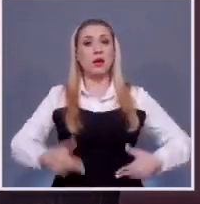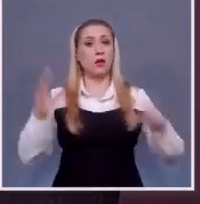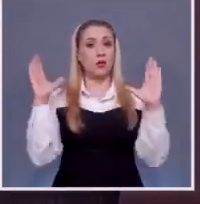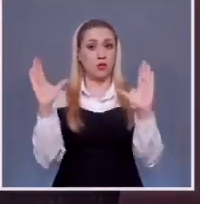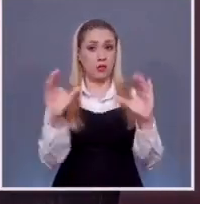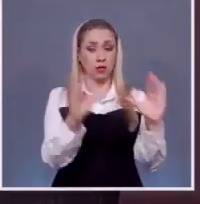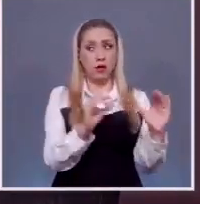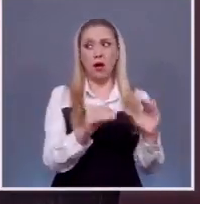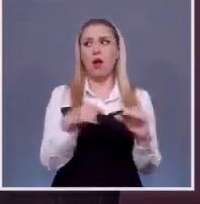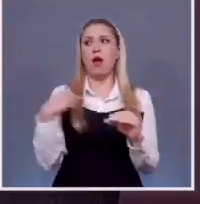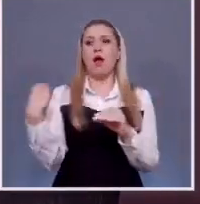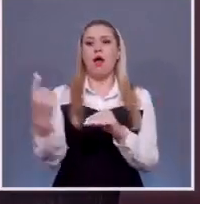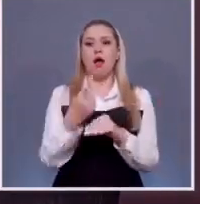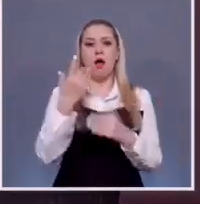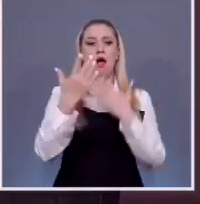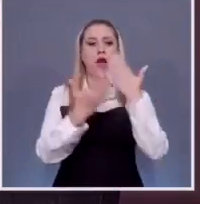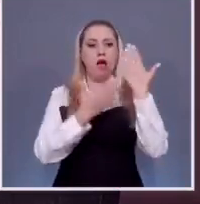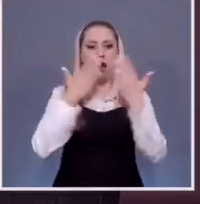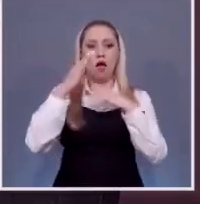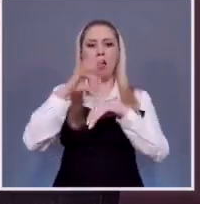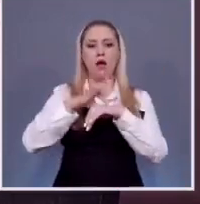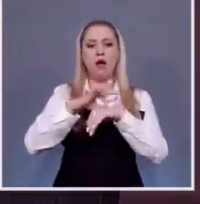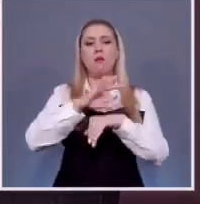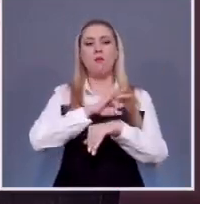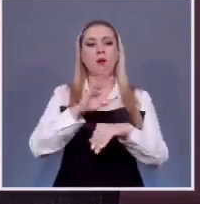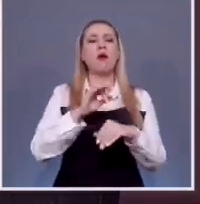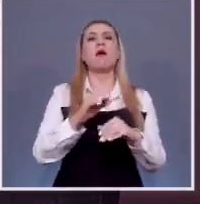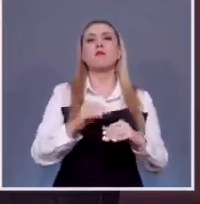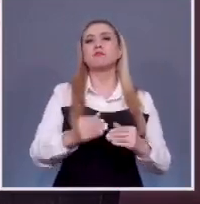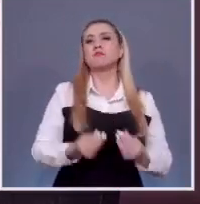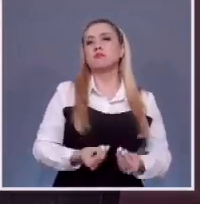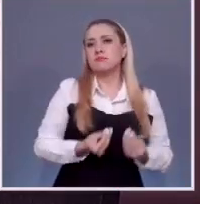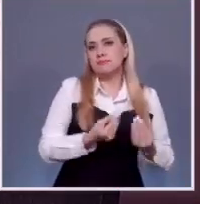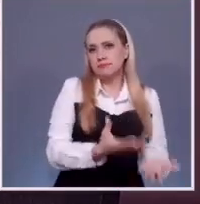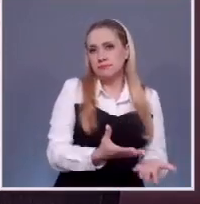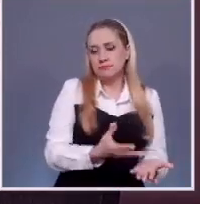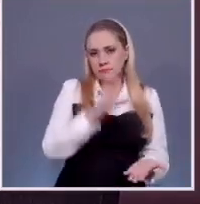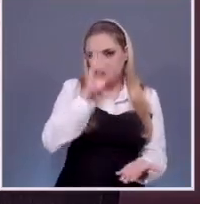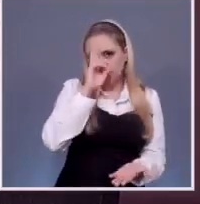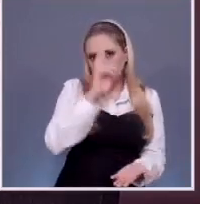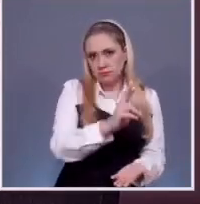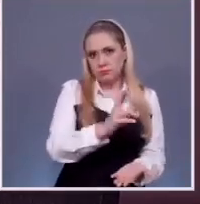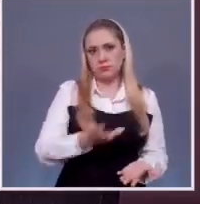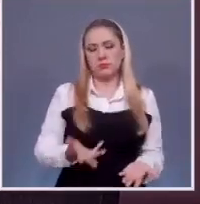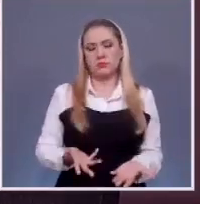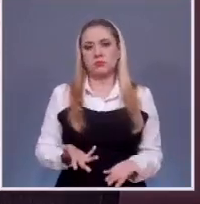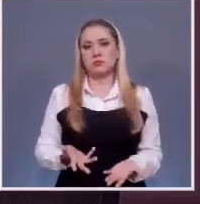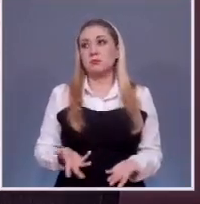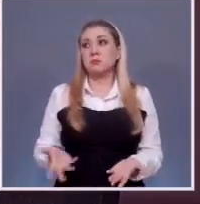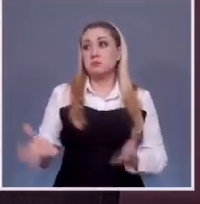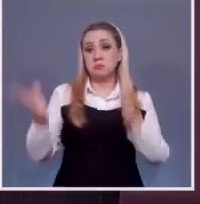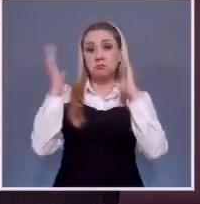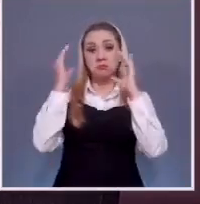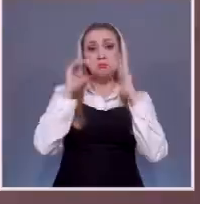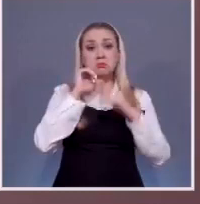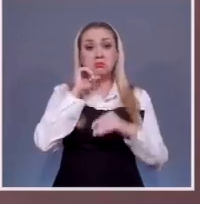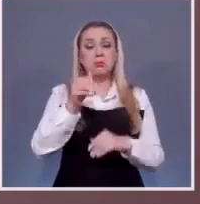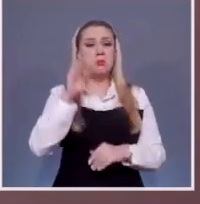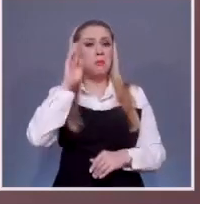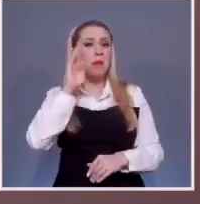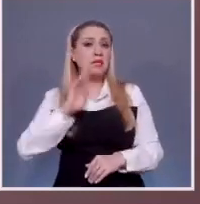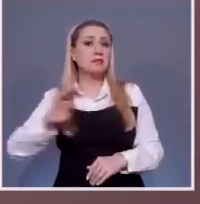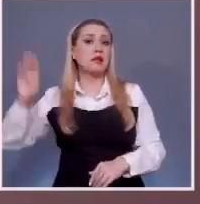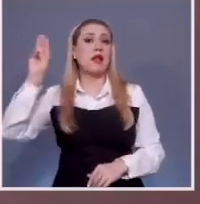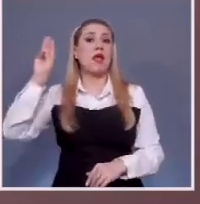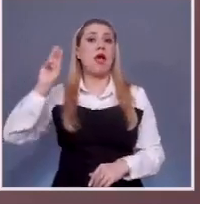tenemos que ejercerlos nosotros mismos para poderlos hacer valer en otros. Sin embargo, a veces los vamos conociendo en etapas de maestría o doctorado ya muy avanzado,